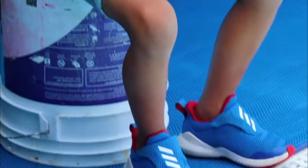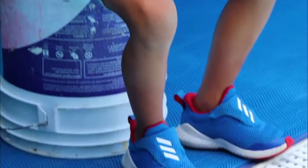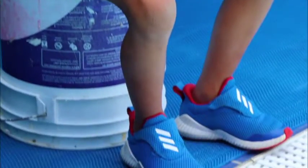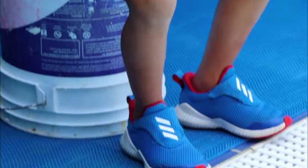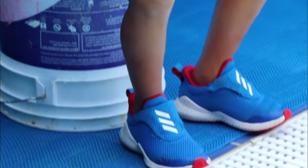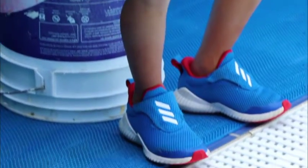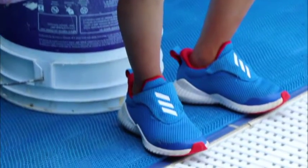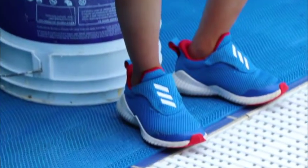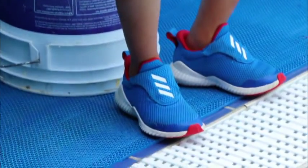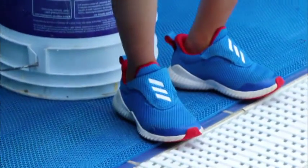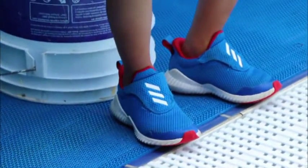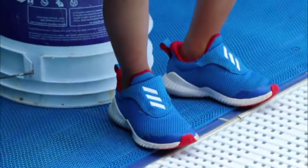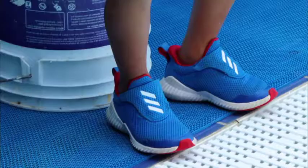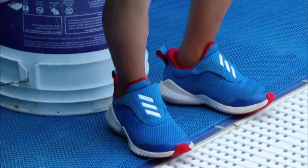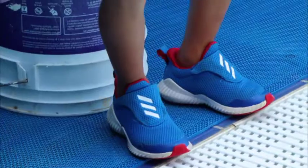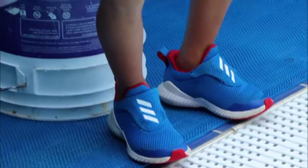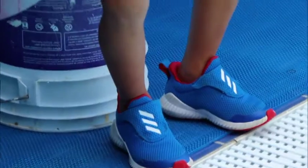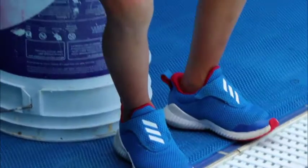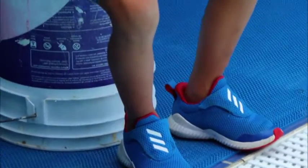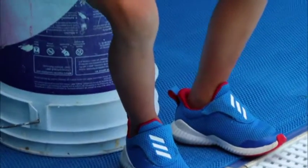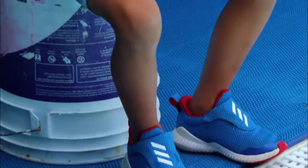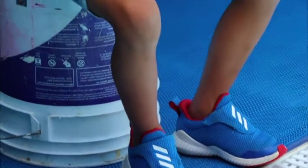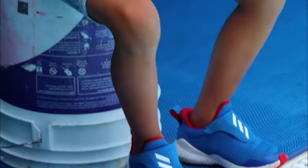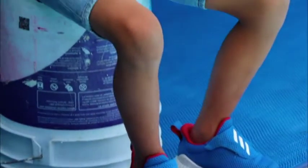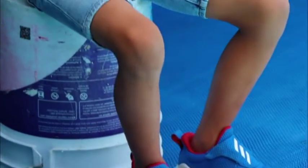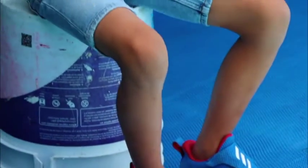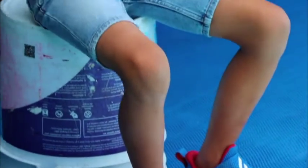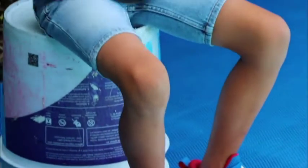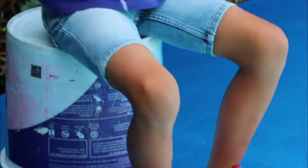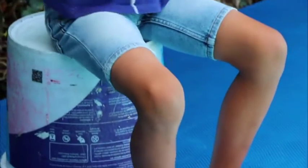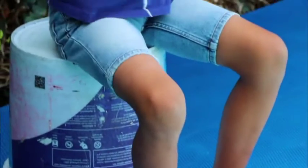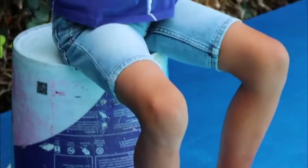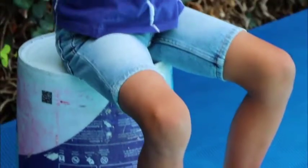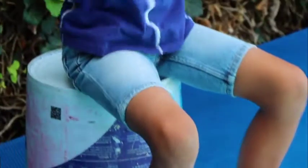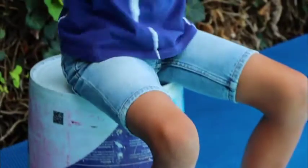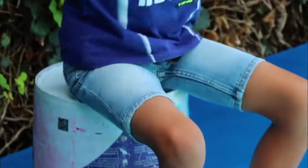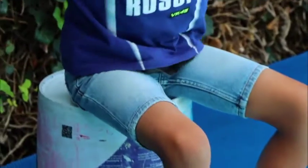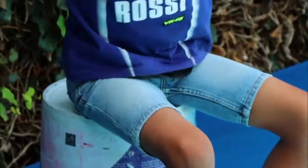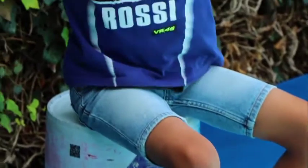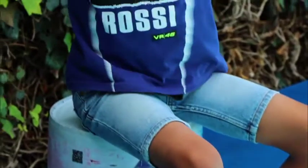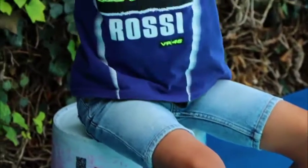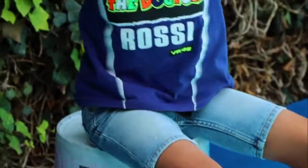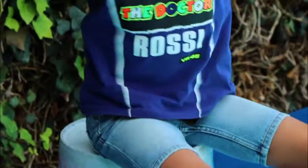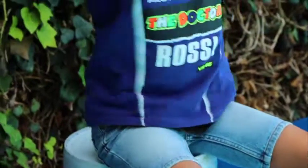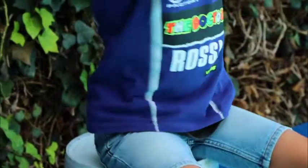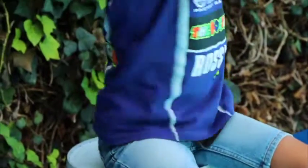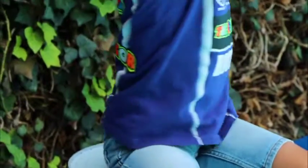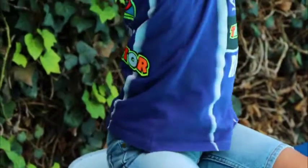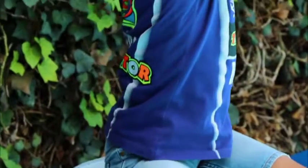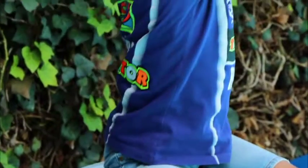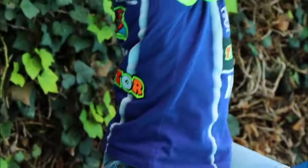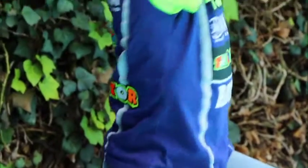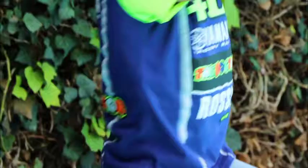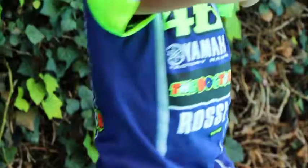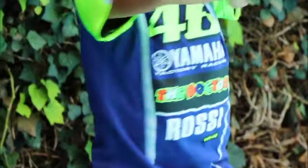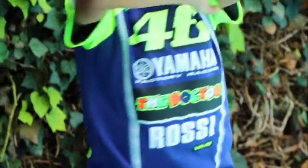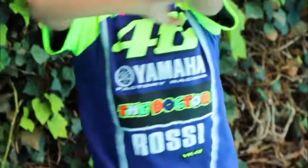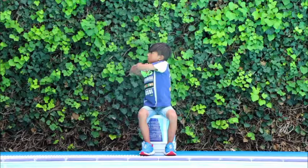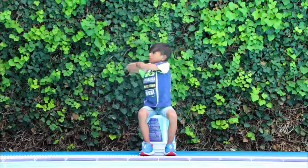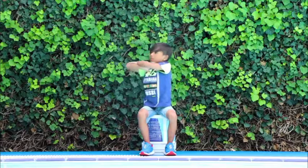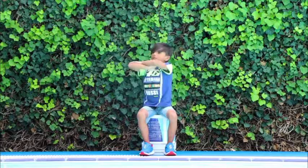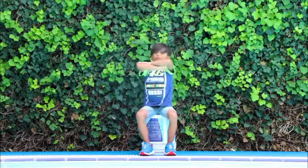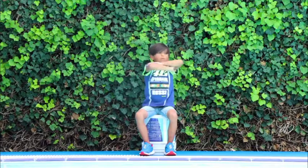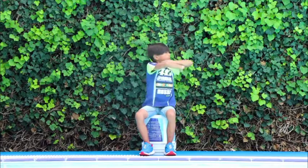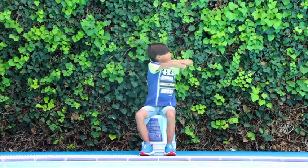Derecha, izquierda. Derecha, izquierda. Derecha, izquierda. Derecha, izquierda. Mantenemos bien derecha